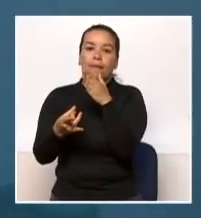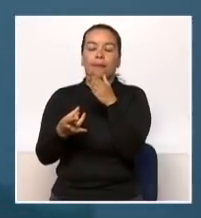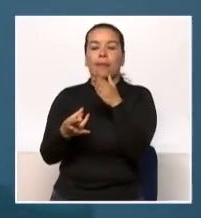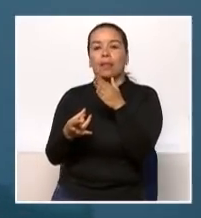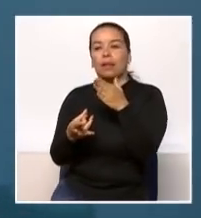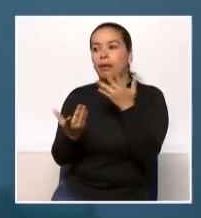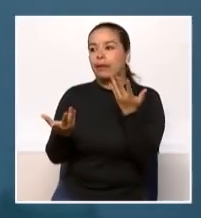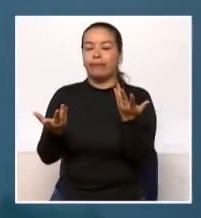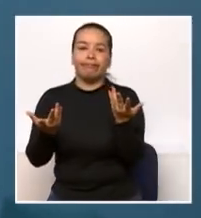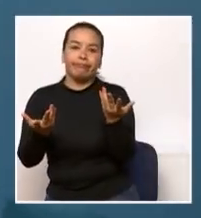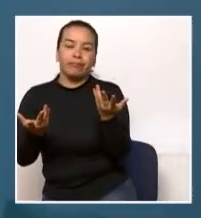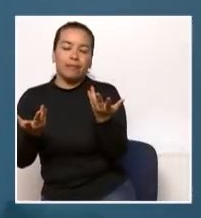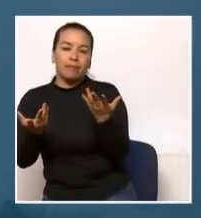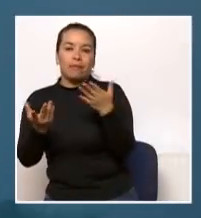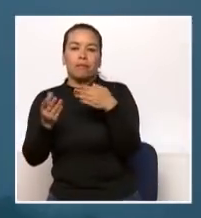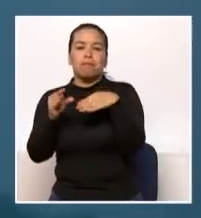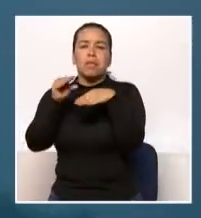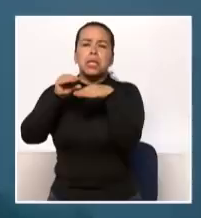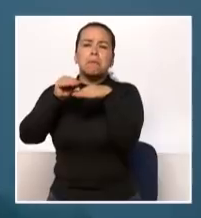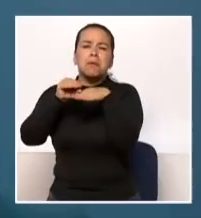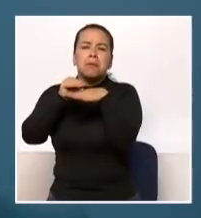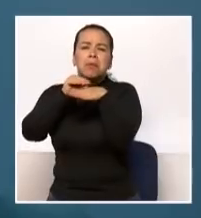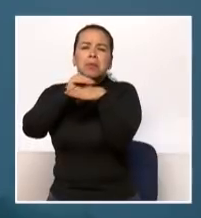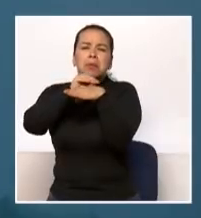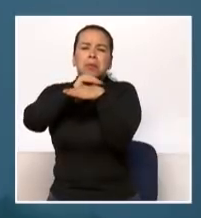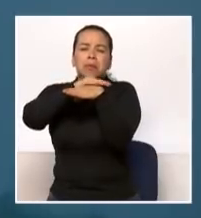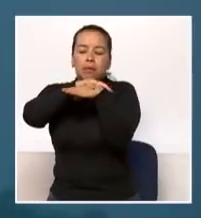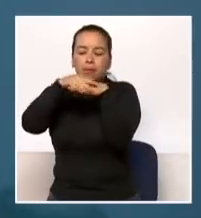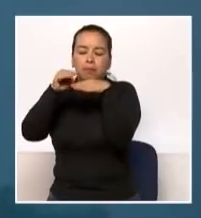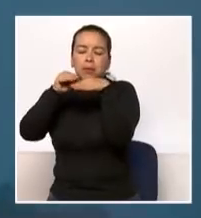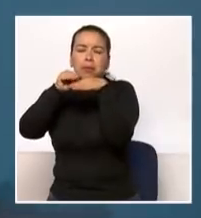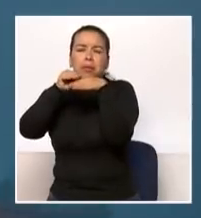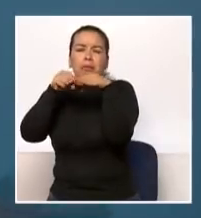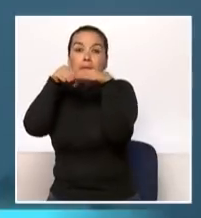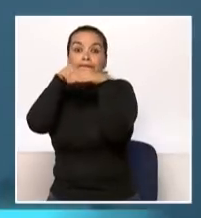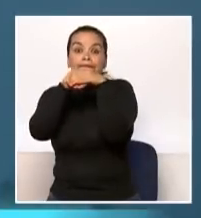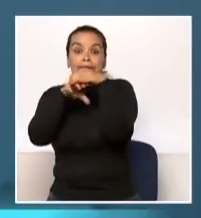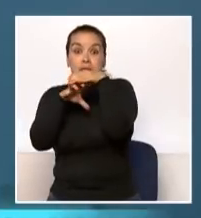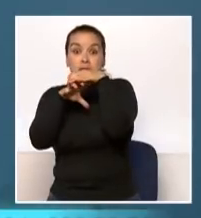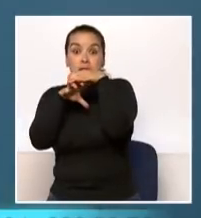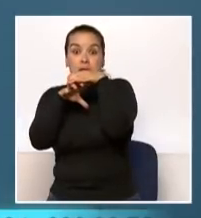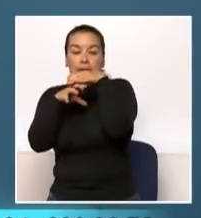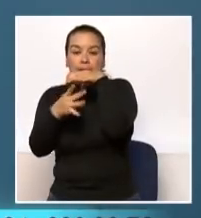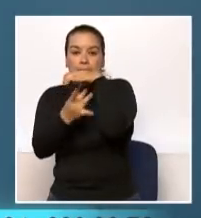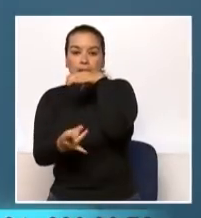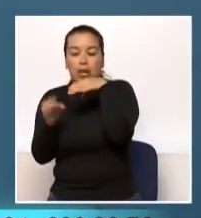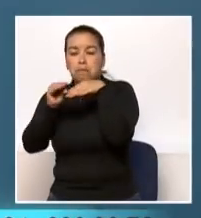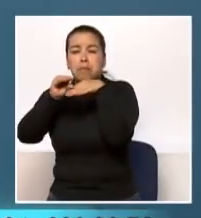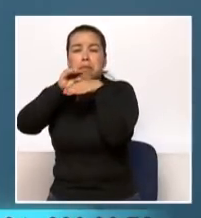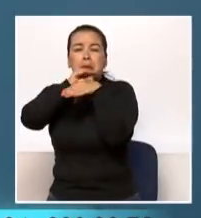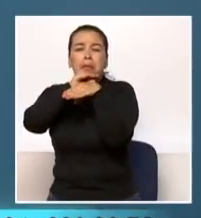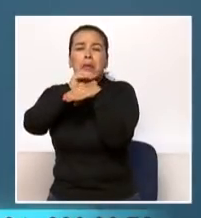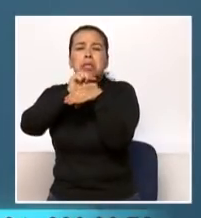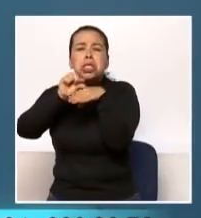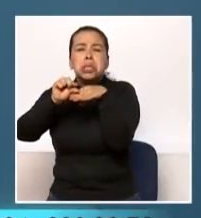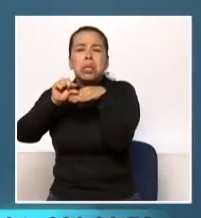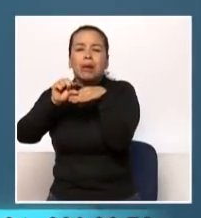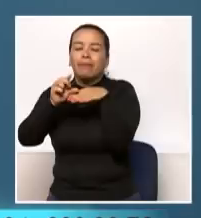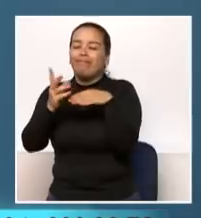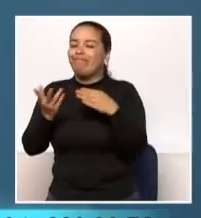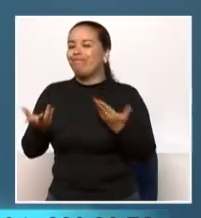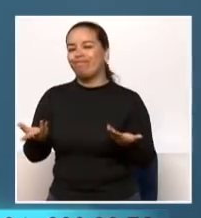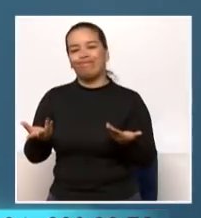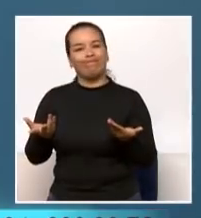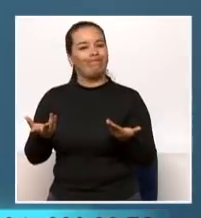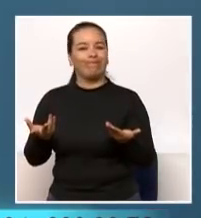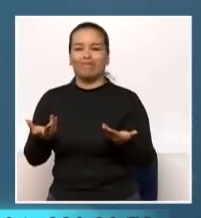y una parte muy pequeña o muy delgada de la corteza. ¿Qué quiere decir eso? Que obviamente esa relación se está perdiendo y que cada vez,